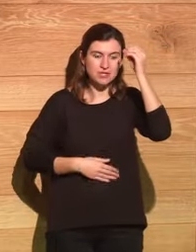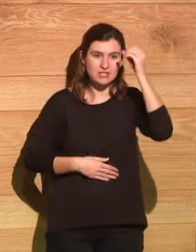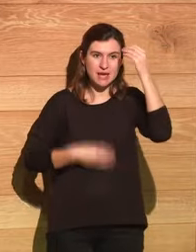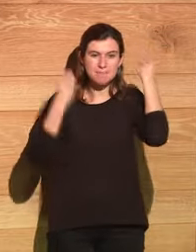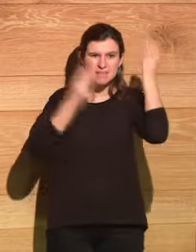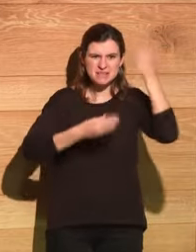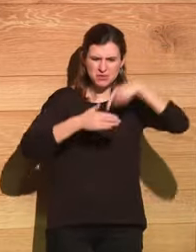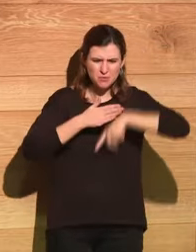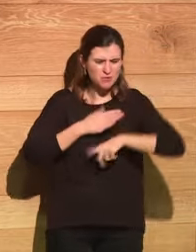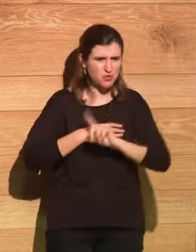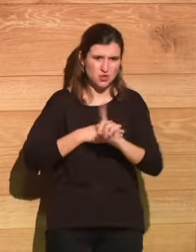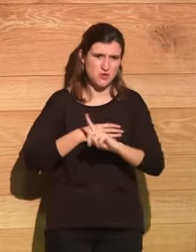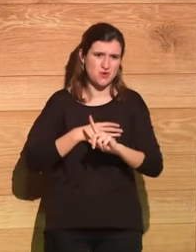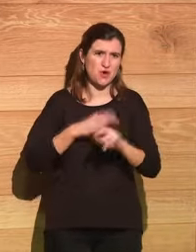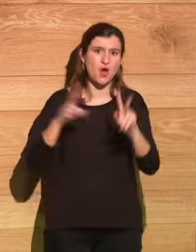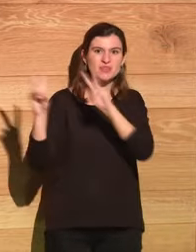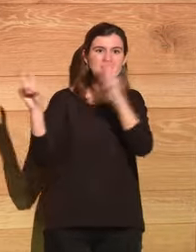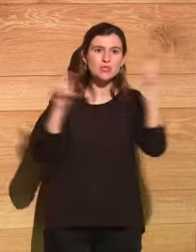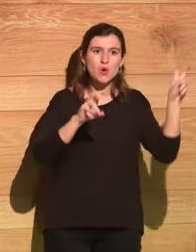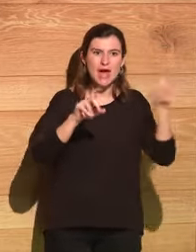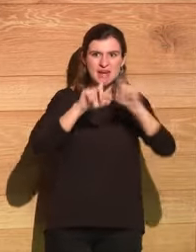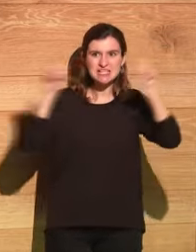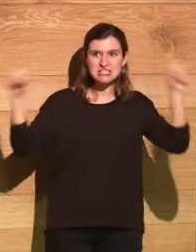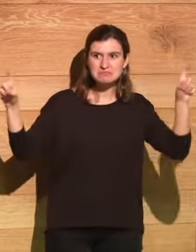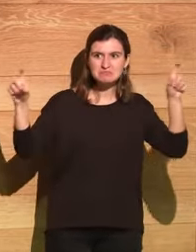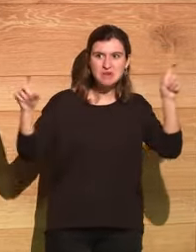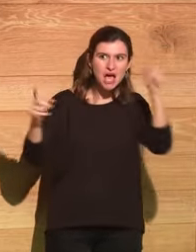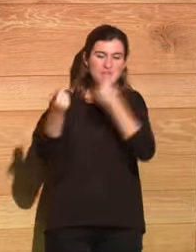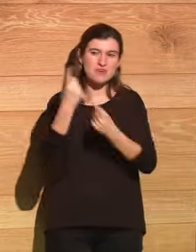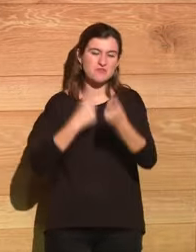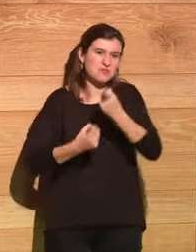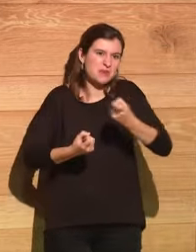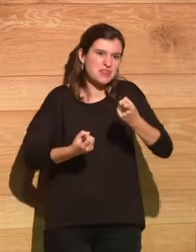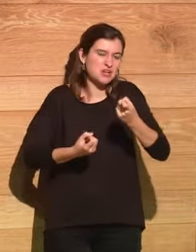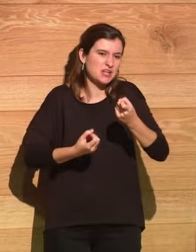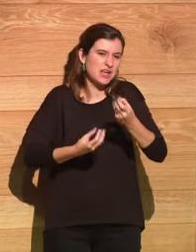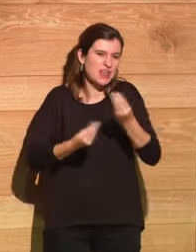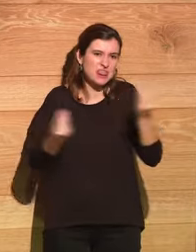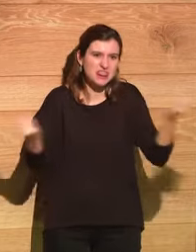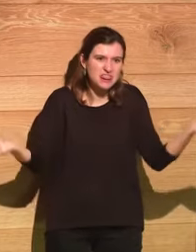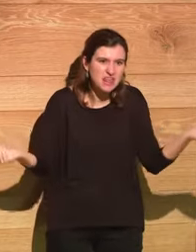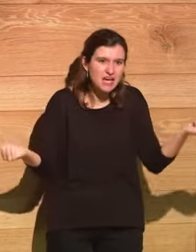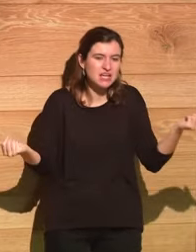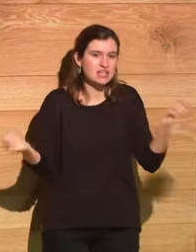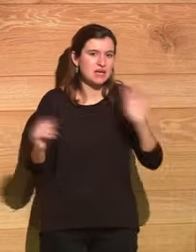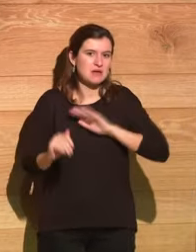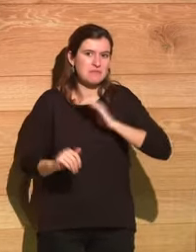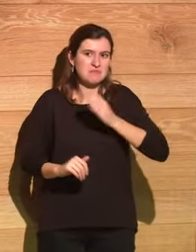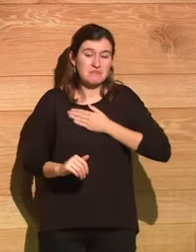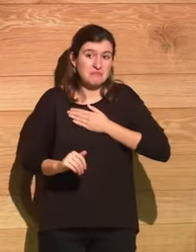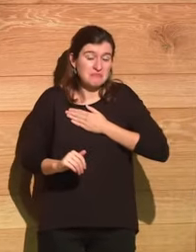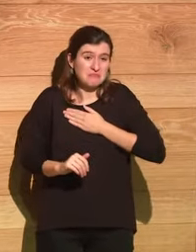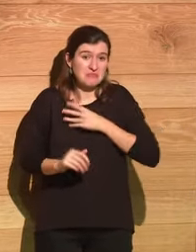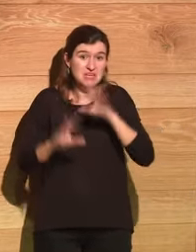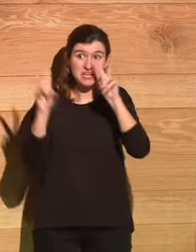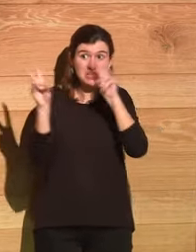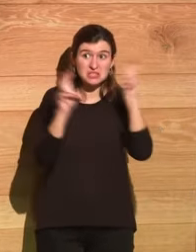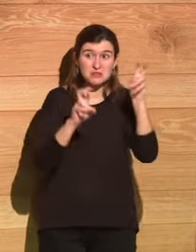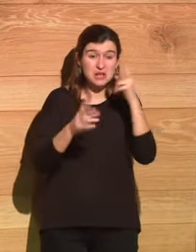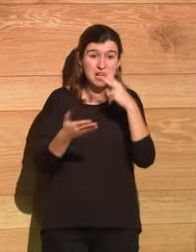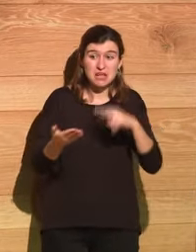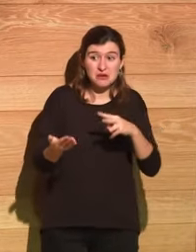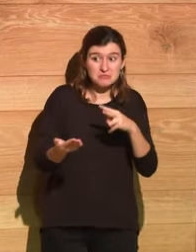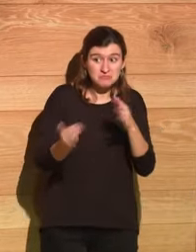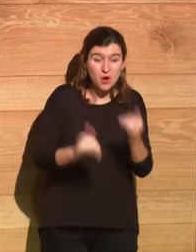profundo, sino en titulares, en mucha información efímera del titular de hoy que ya no lo es mañana. Y me di cuenta